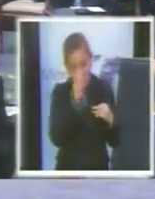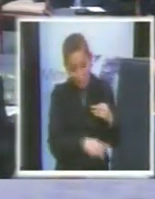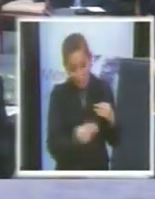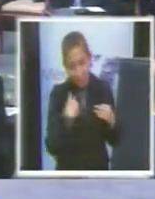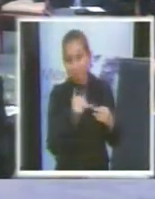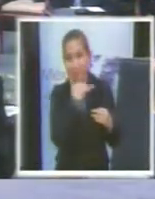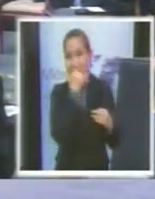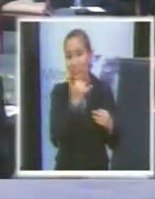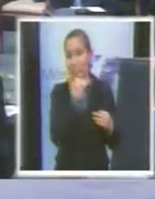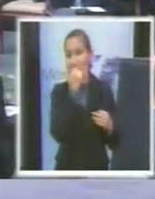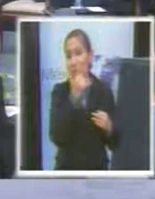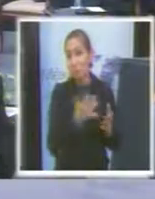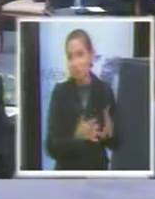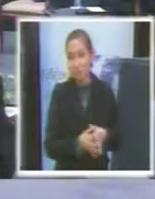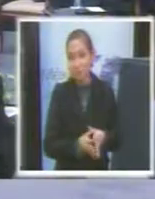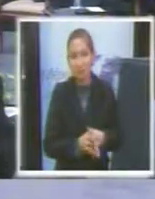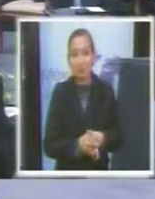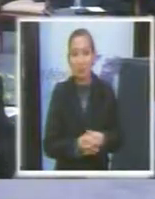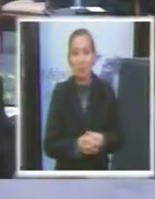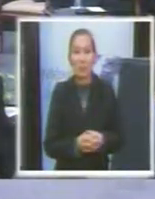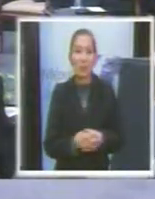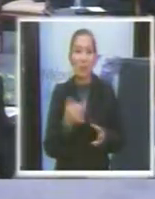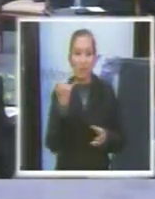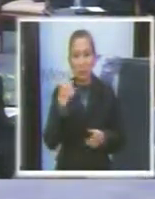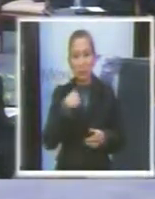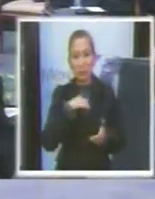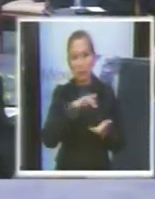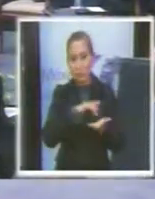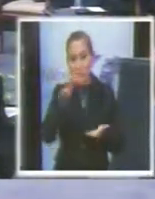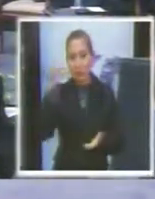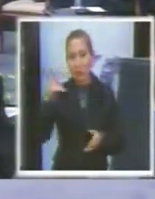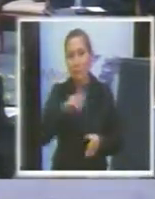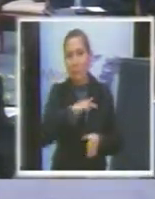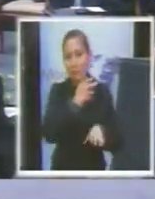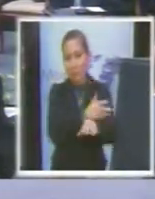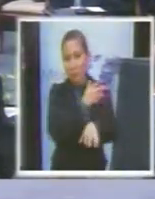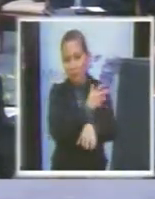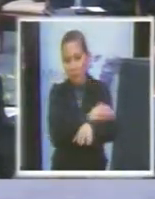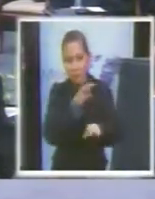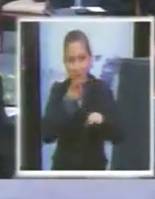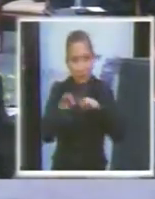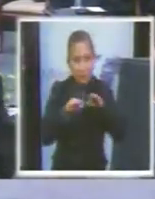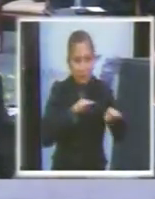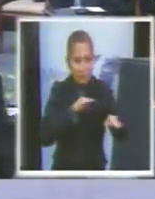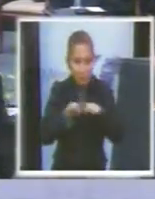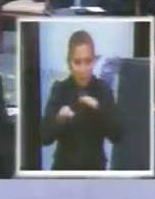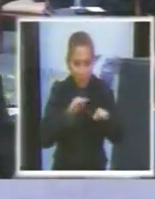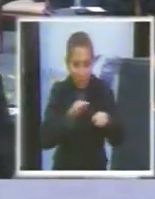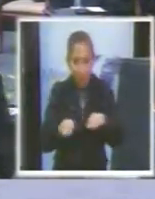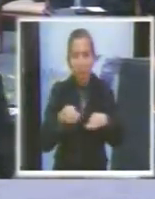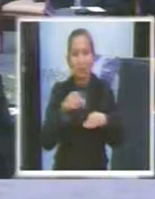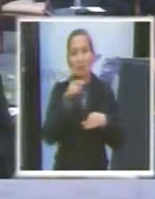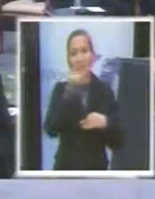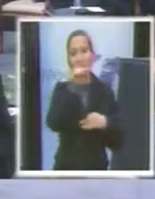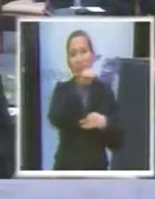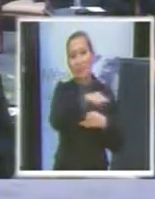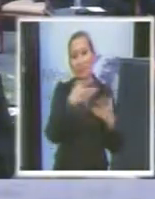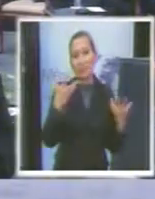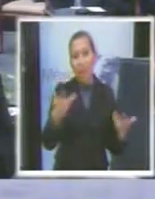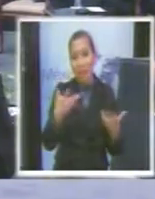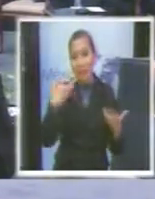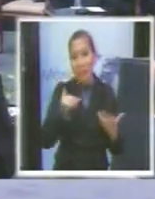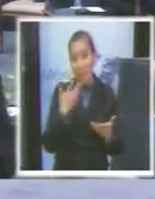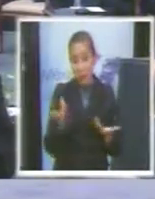completamente equivocados. Y agradezco mucho a mis compañeros de trabajo que me han hecho